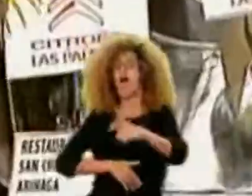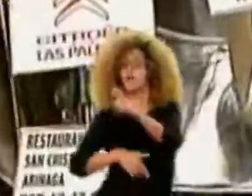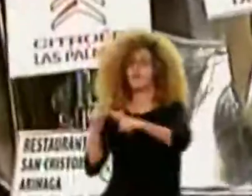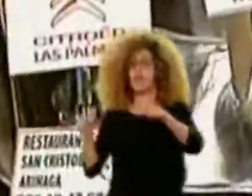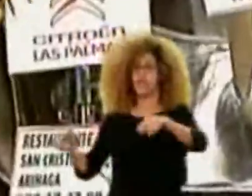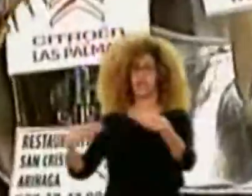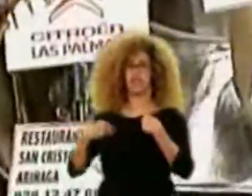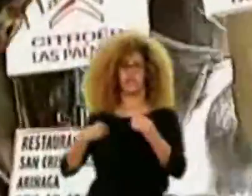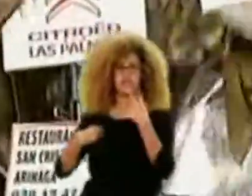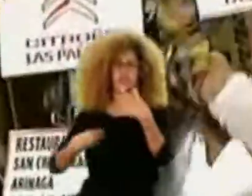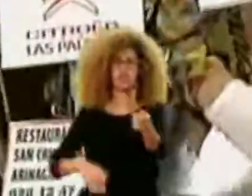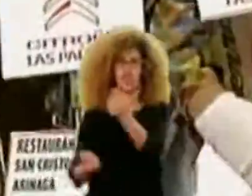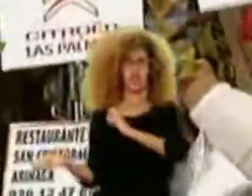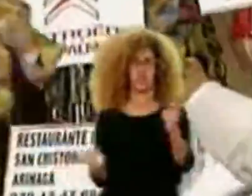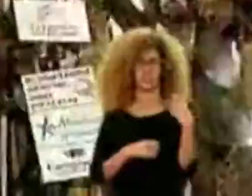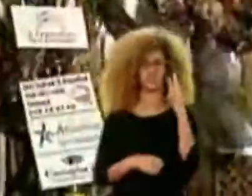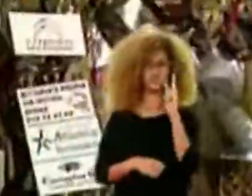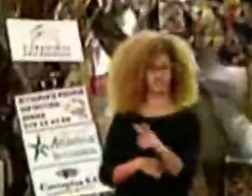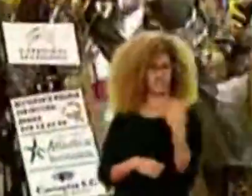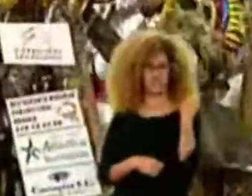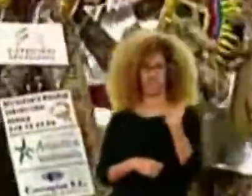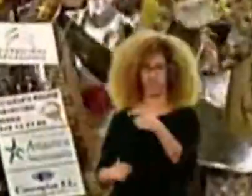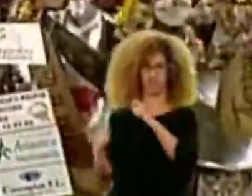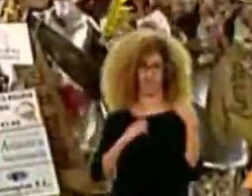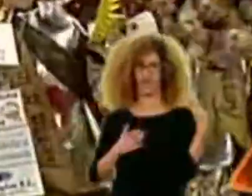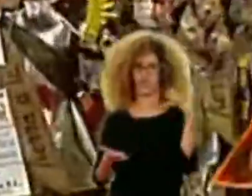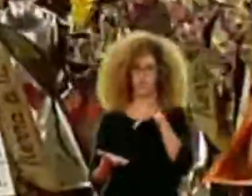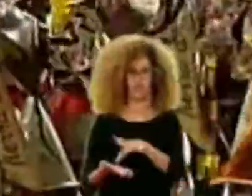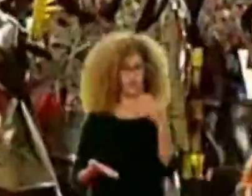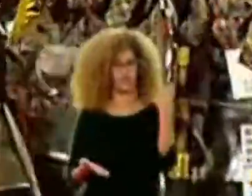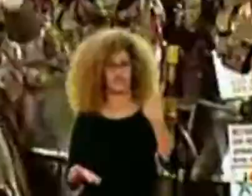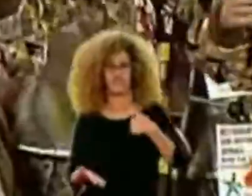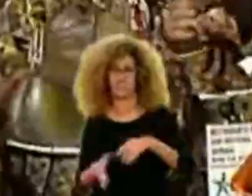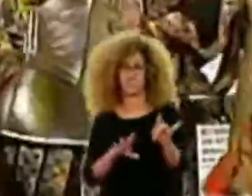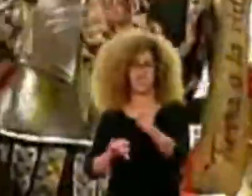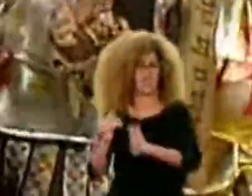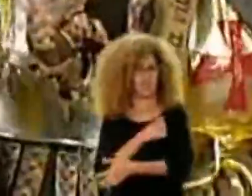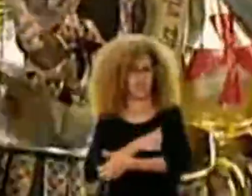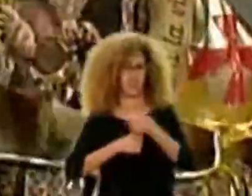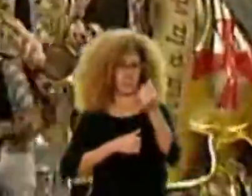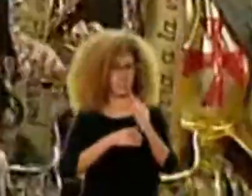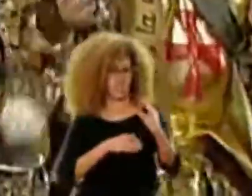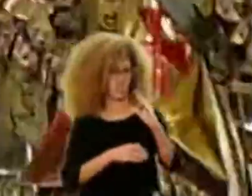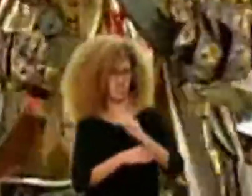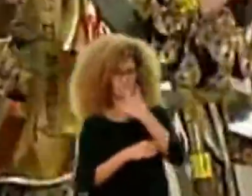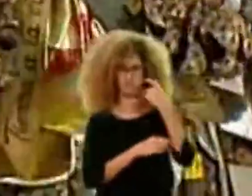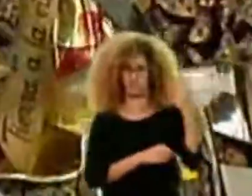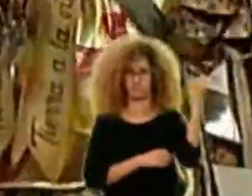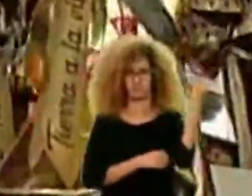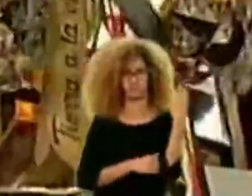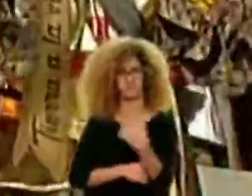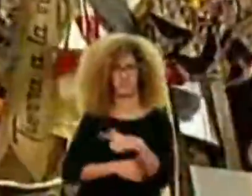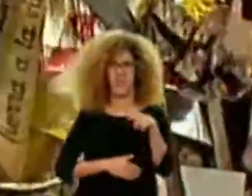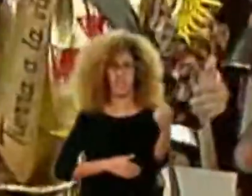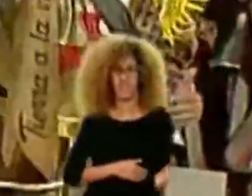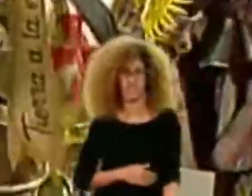aunque esclavizados, ellos ya están. Tierra de pobres, salarios miserables, la cesta de